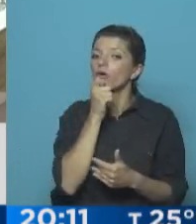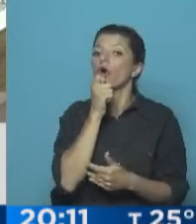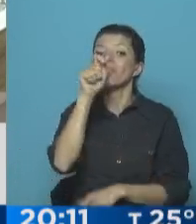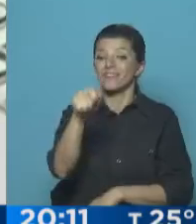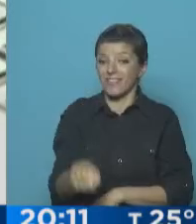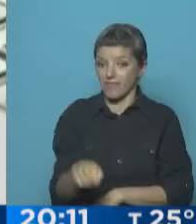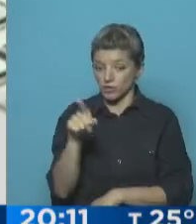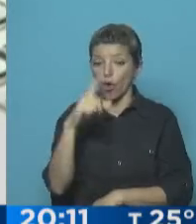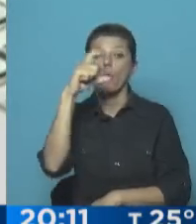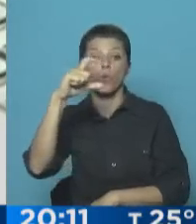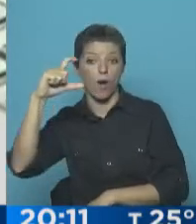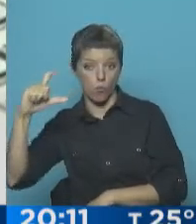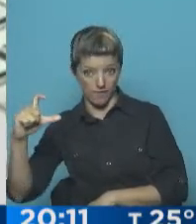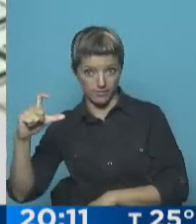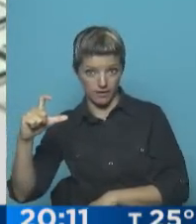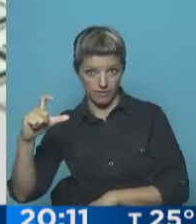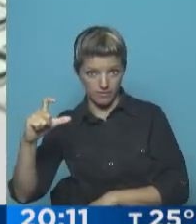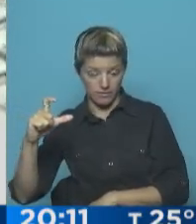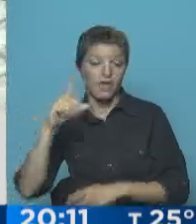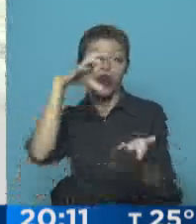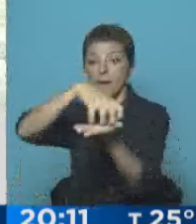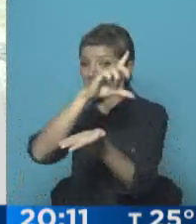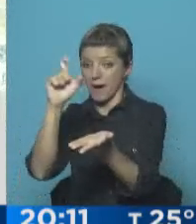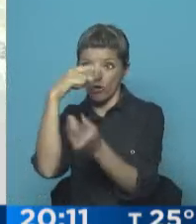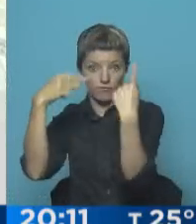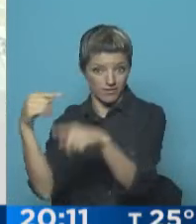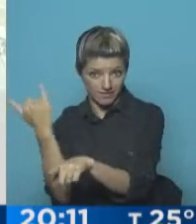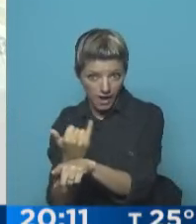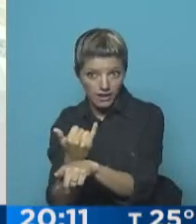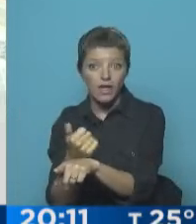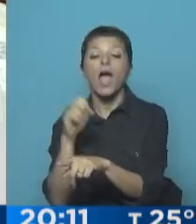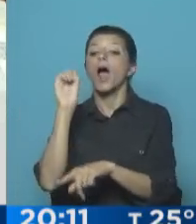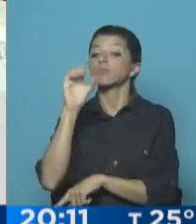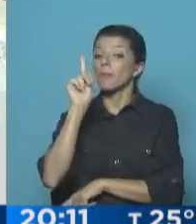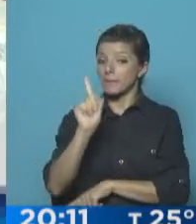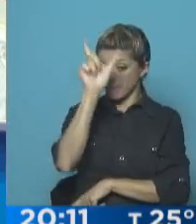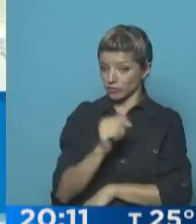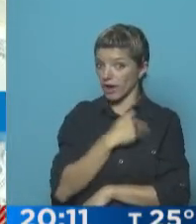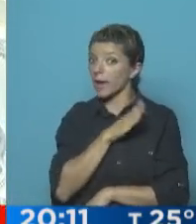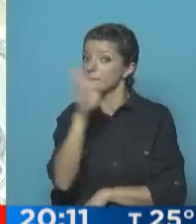a una cuenta a la vista abierta en entidades financieras locales a nombre del cliente.